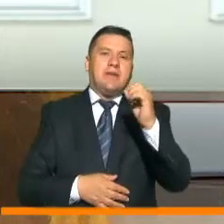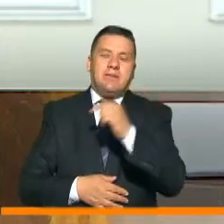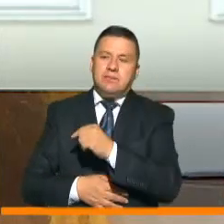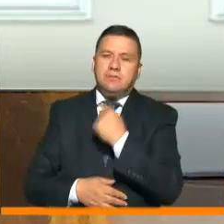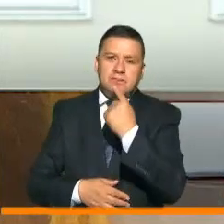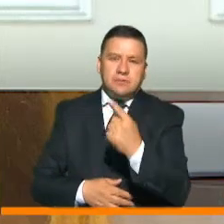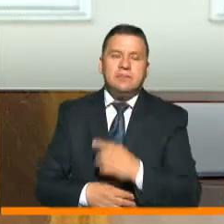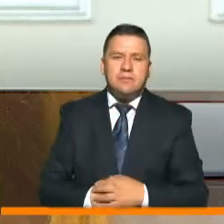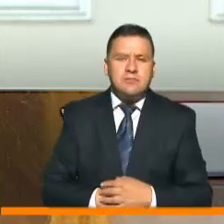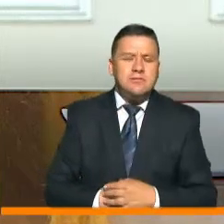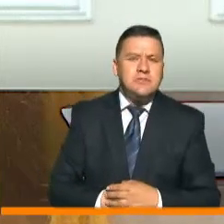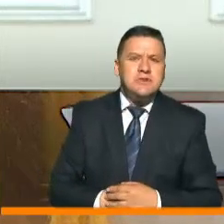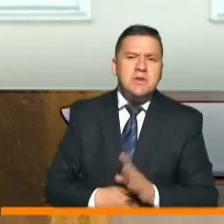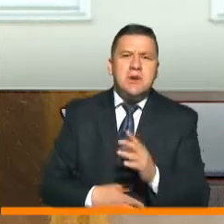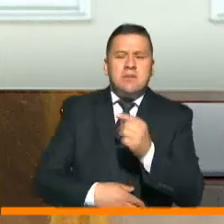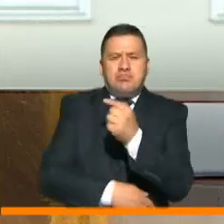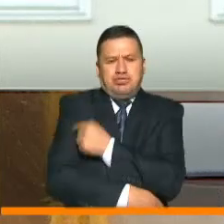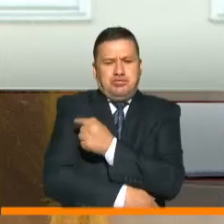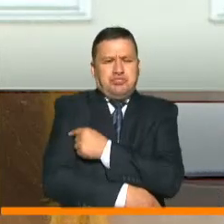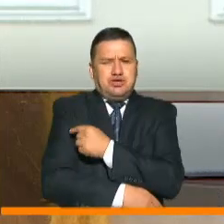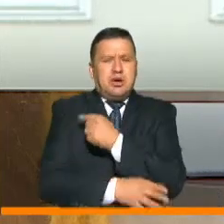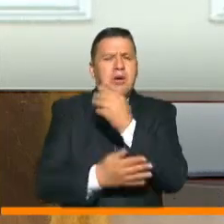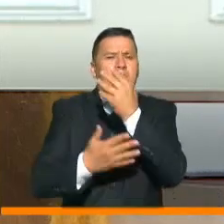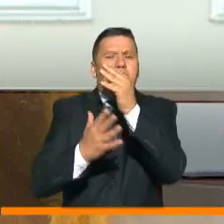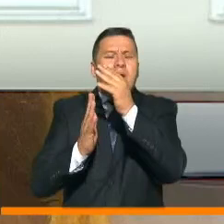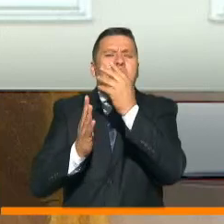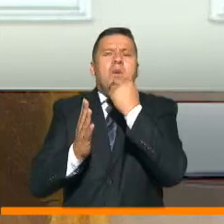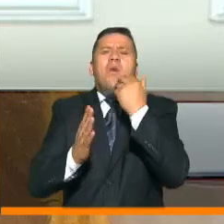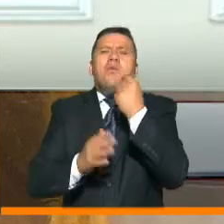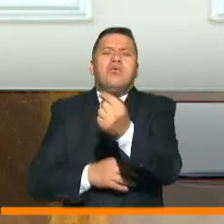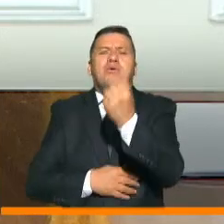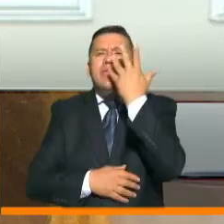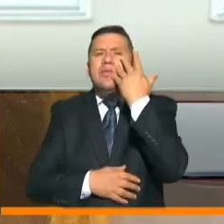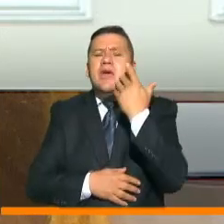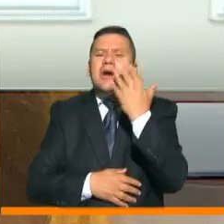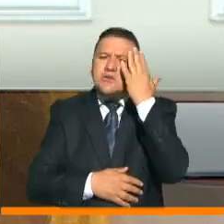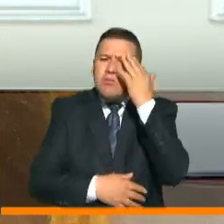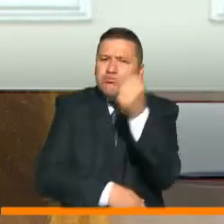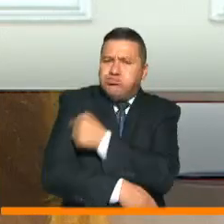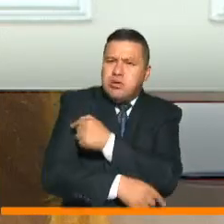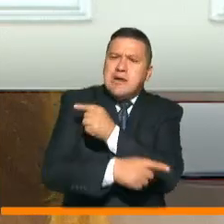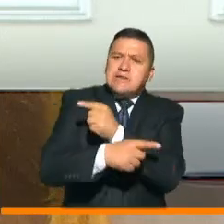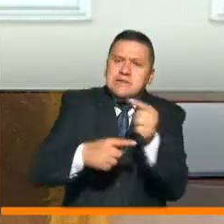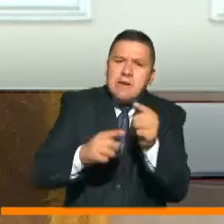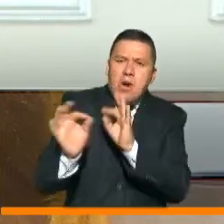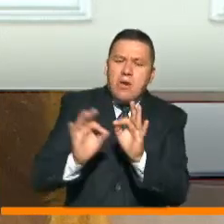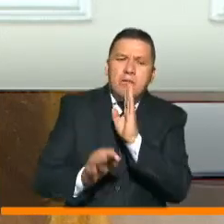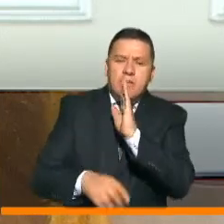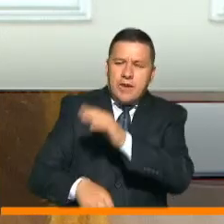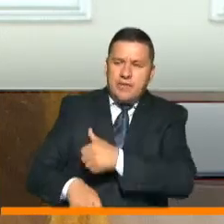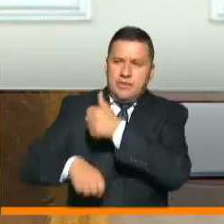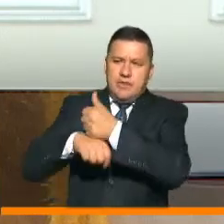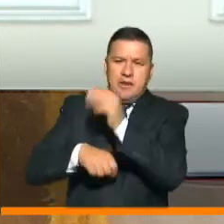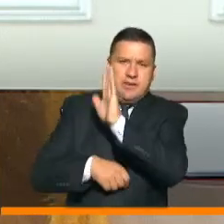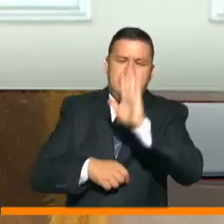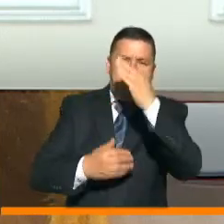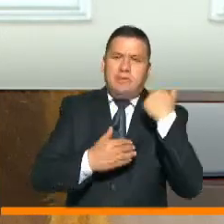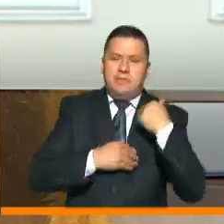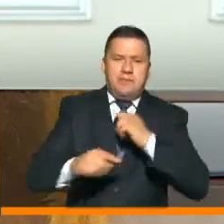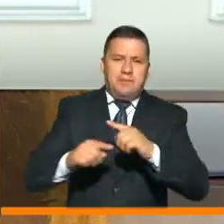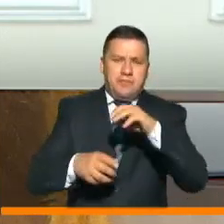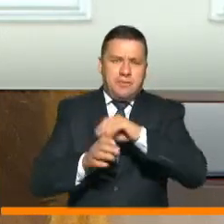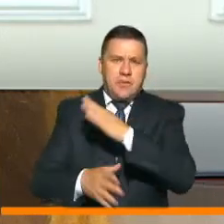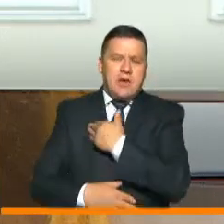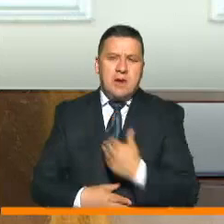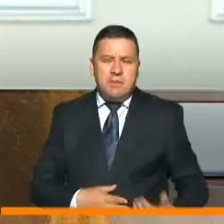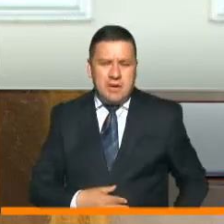vamos a hablar de llegada de vacunas, programación de vacunas para los próximos días y semanas. Y está con nosotros el director del Departamento Administrativo de